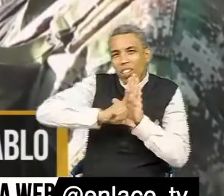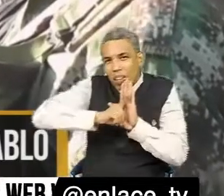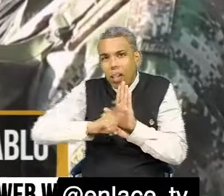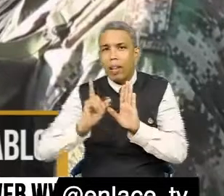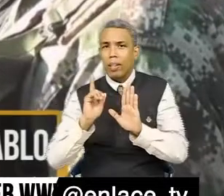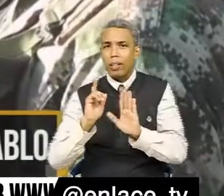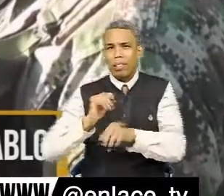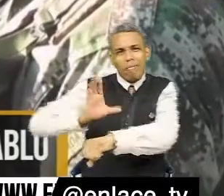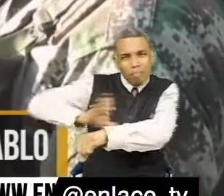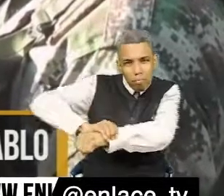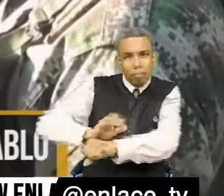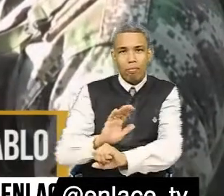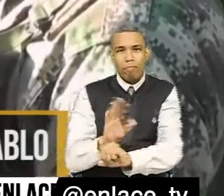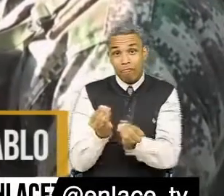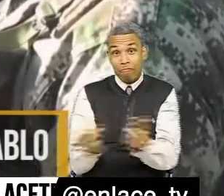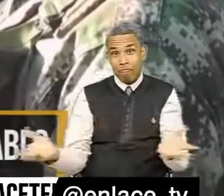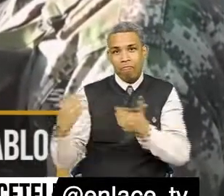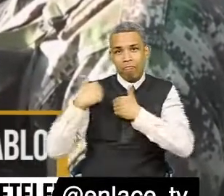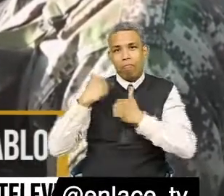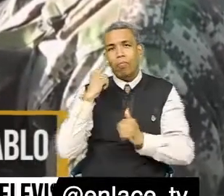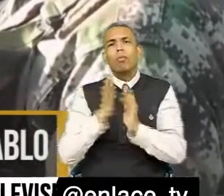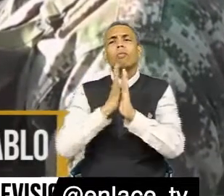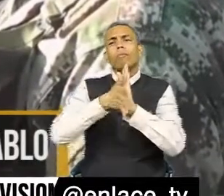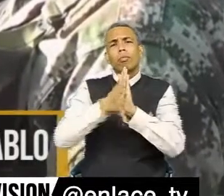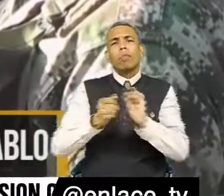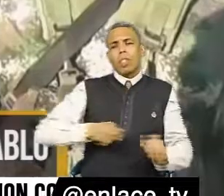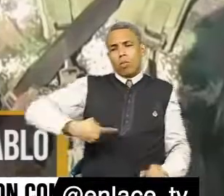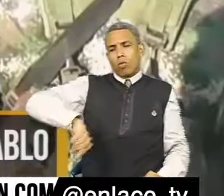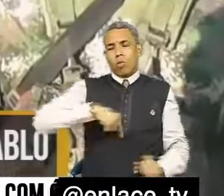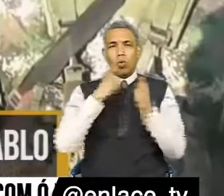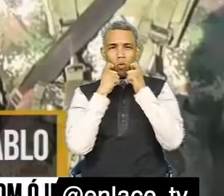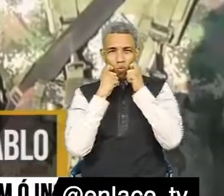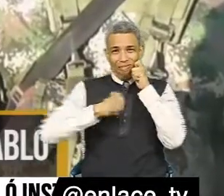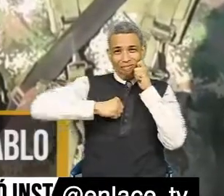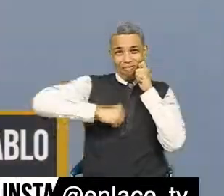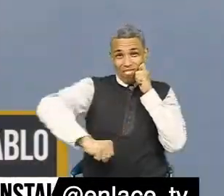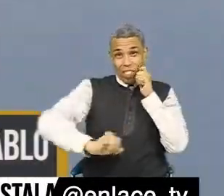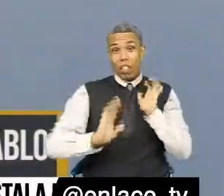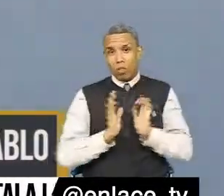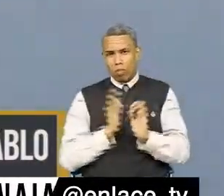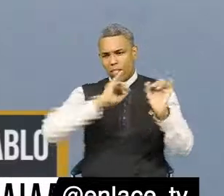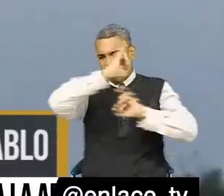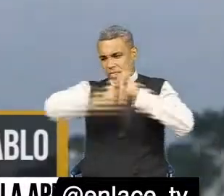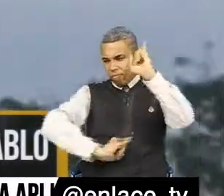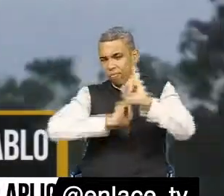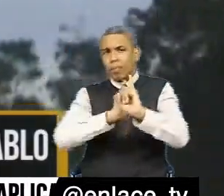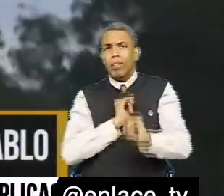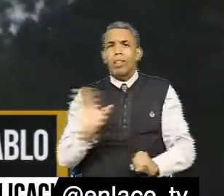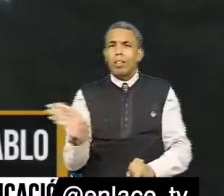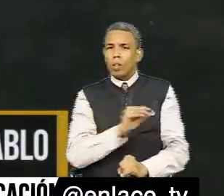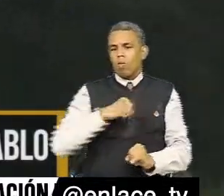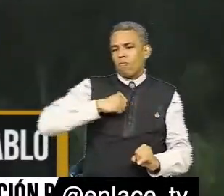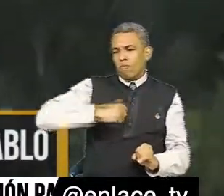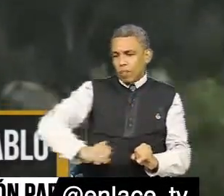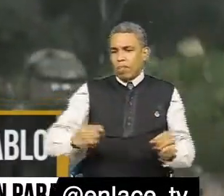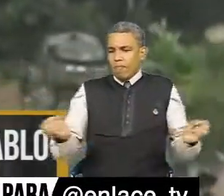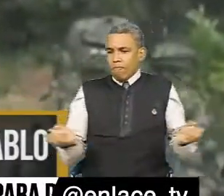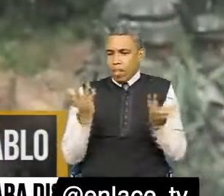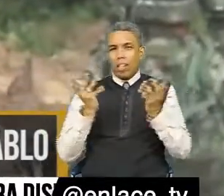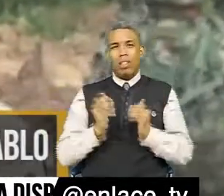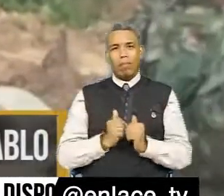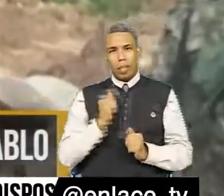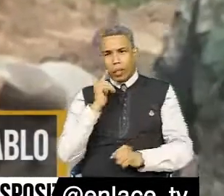el escrito reafirma su compromiso por la defensa de los derechos humanos y el respeto al derecho internacional humanitario continuará realizando operaciones